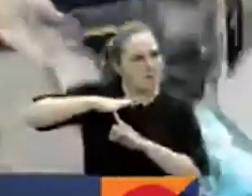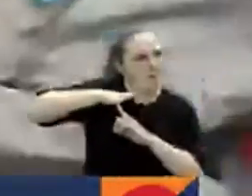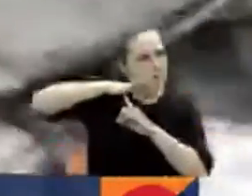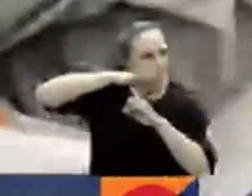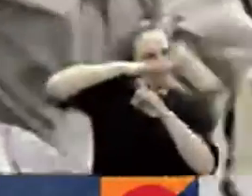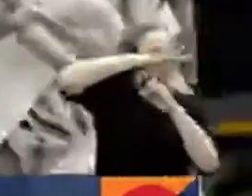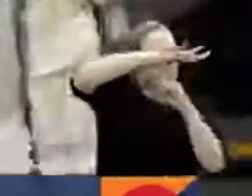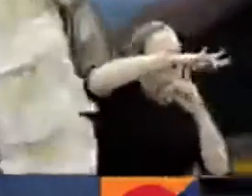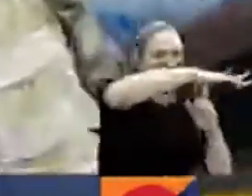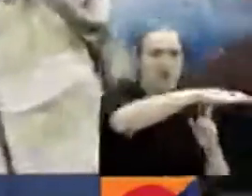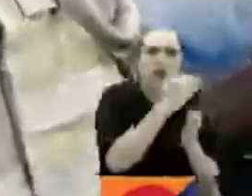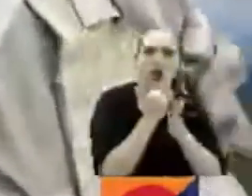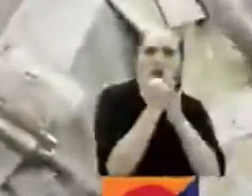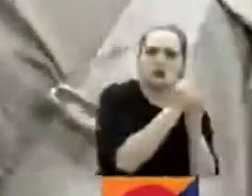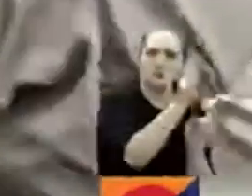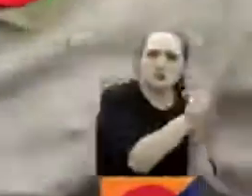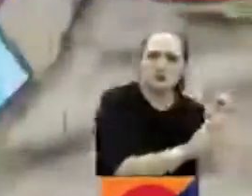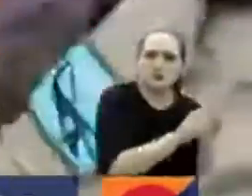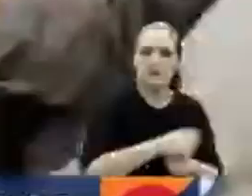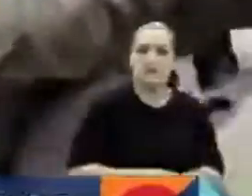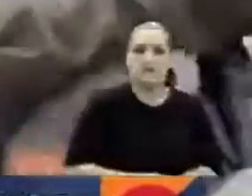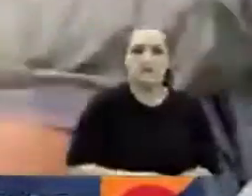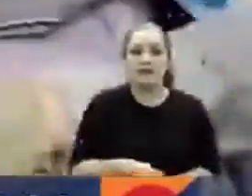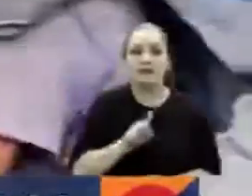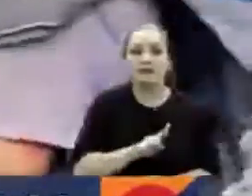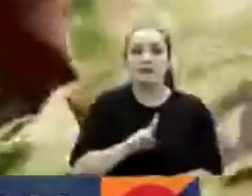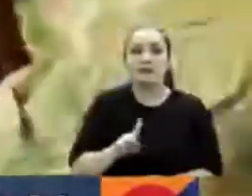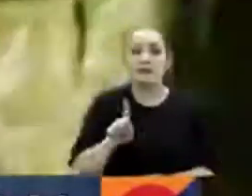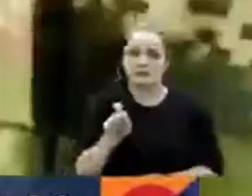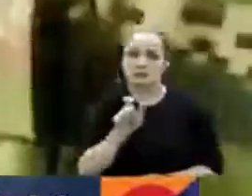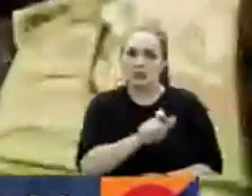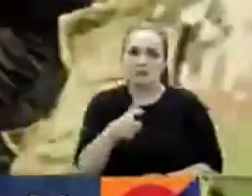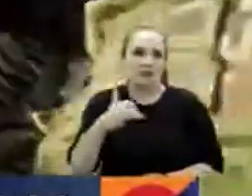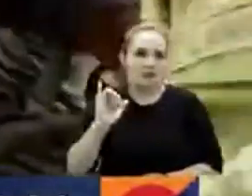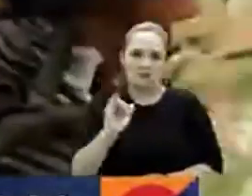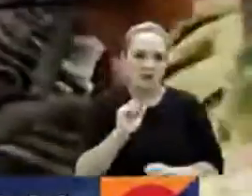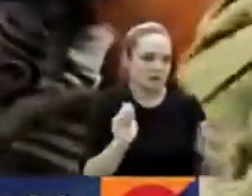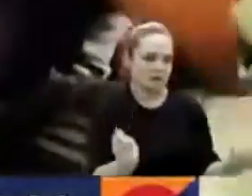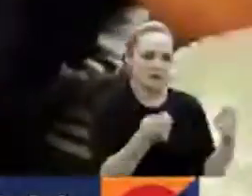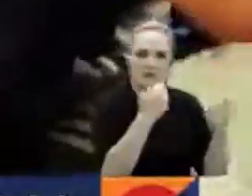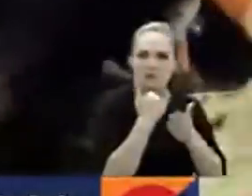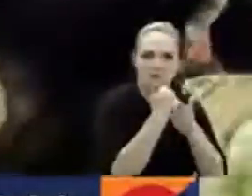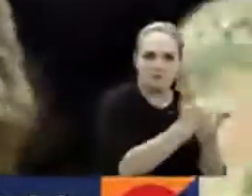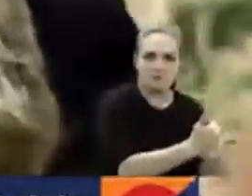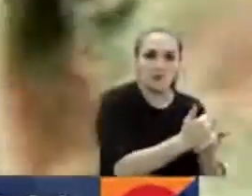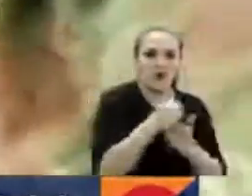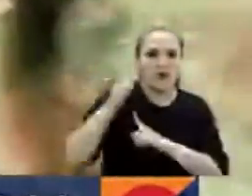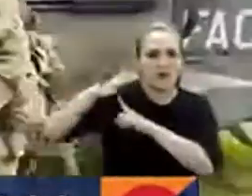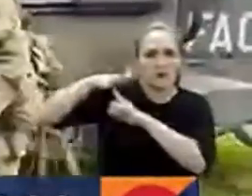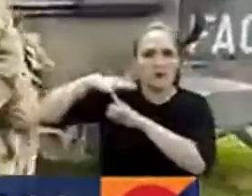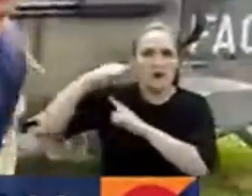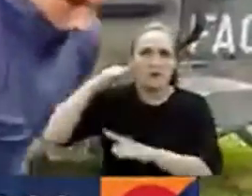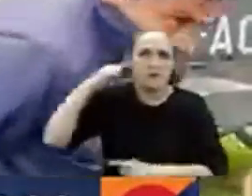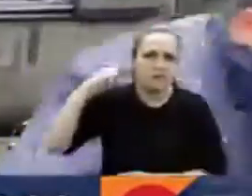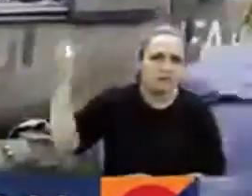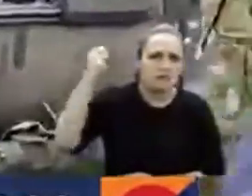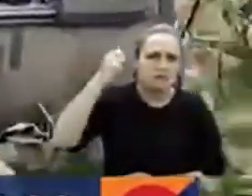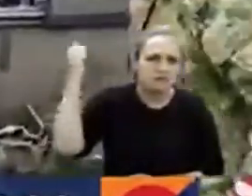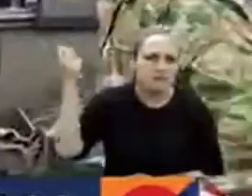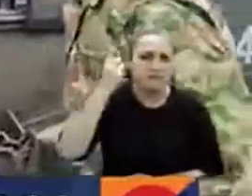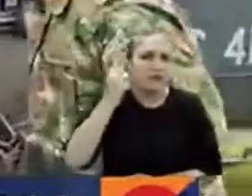podamos ingresar a estas áreas. 116 personas han sido rescatadas. El ruido de las hélices se ha convertido, según